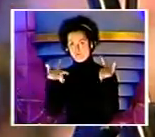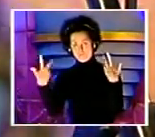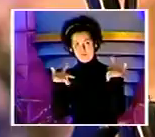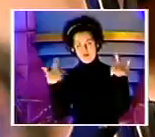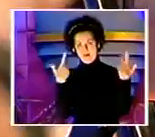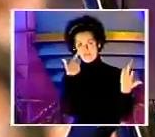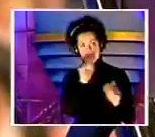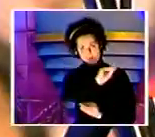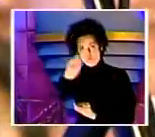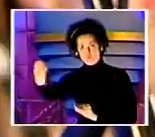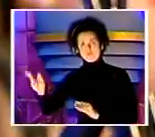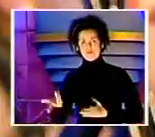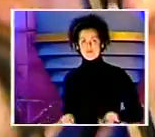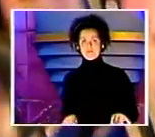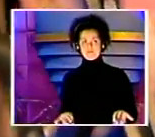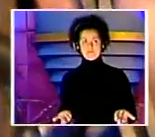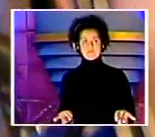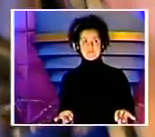sufrido.